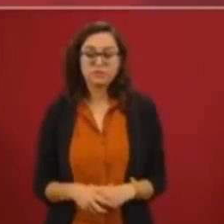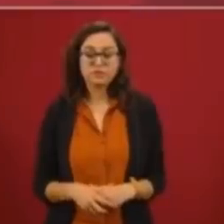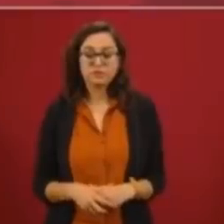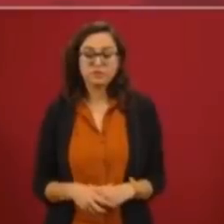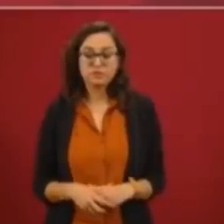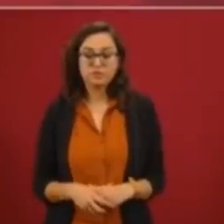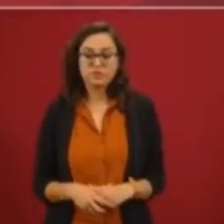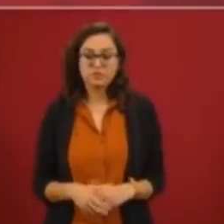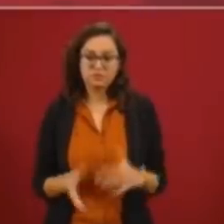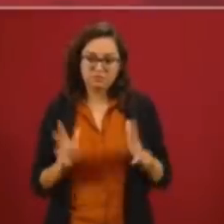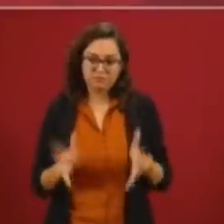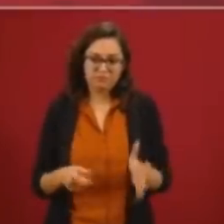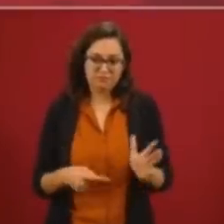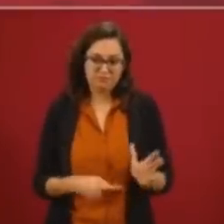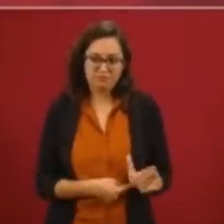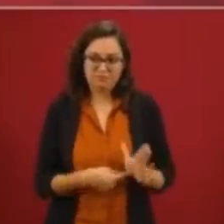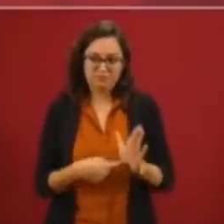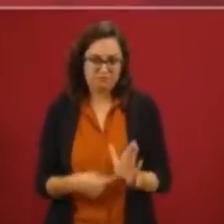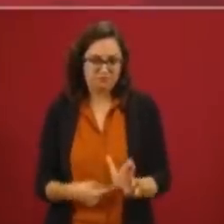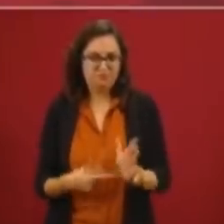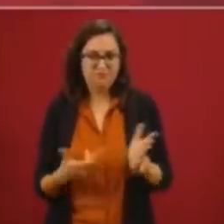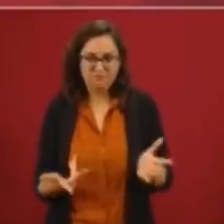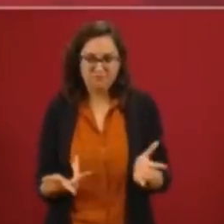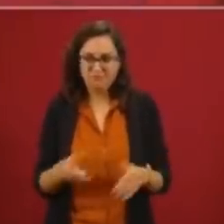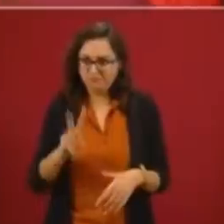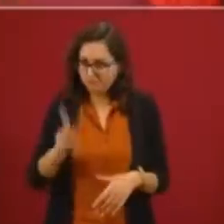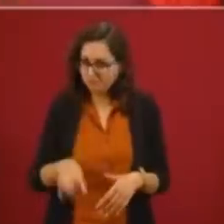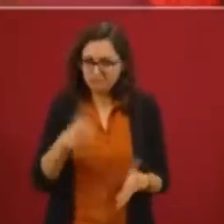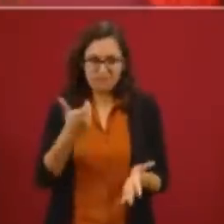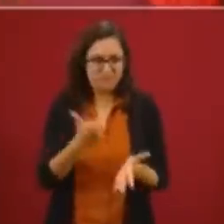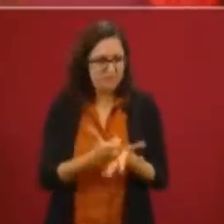está demostrado de que cobraron de más